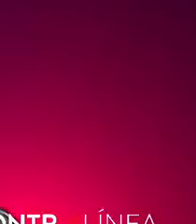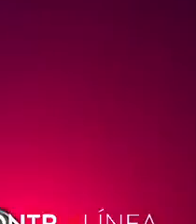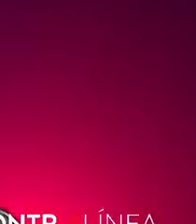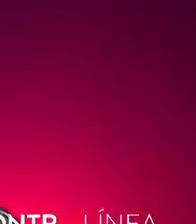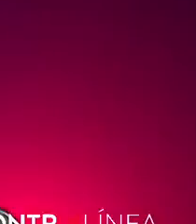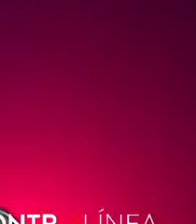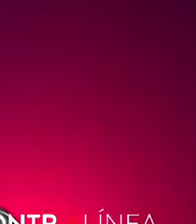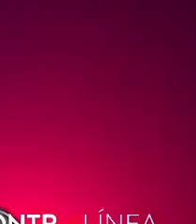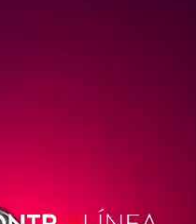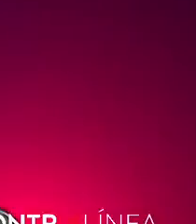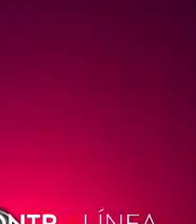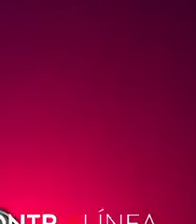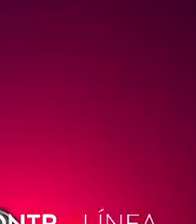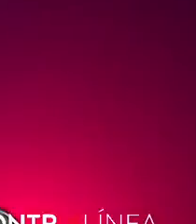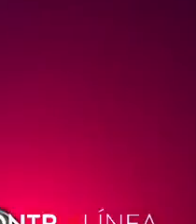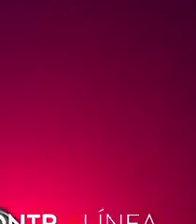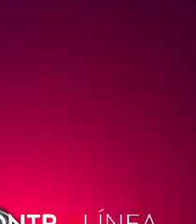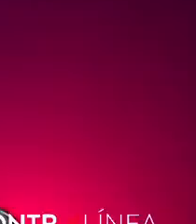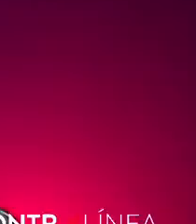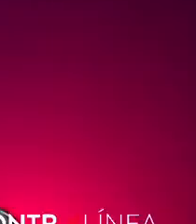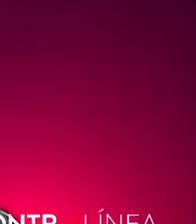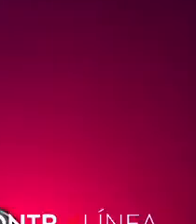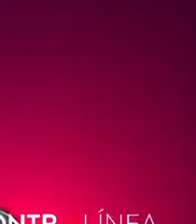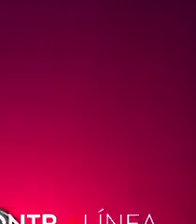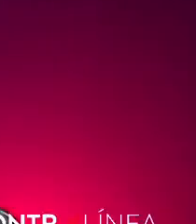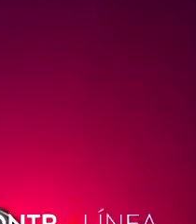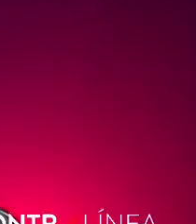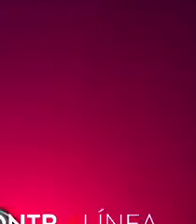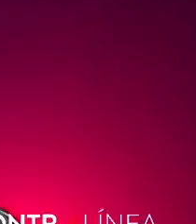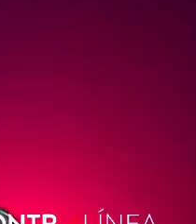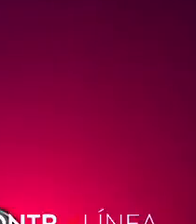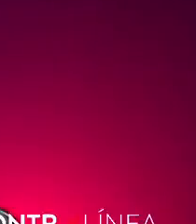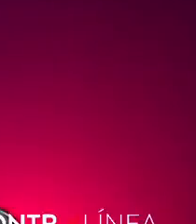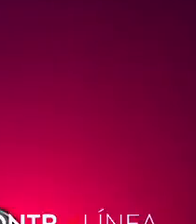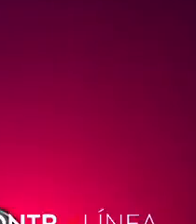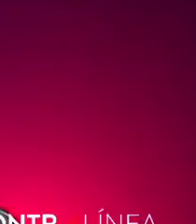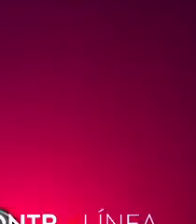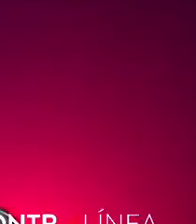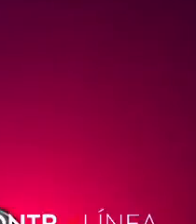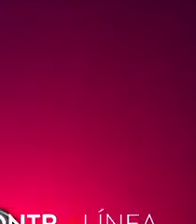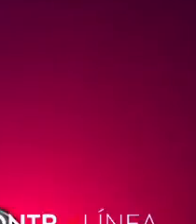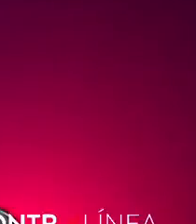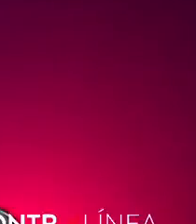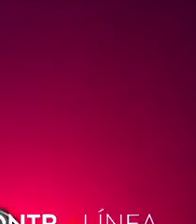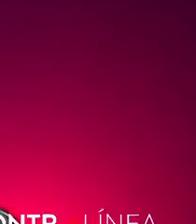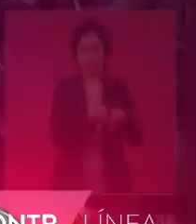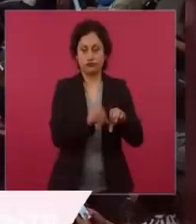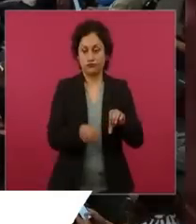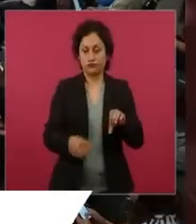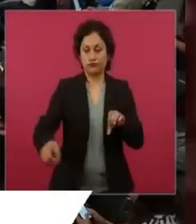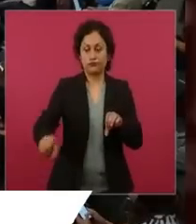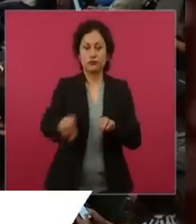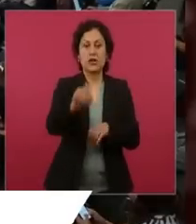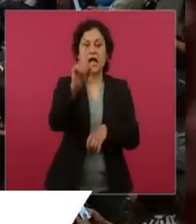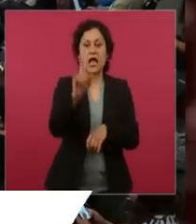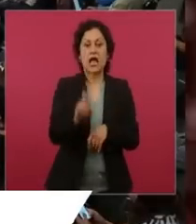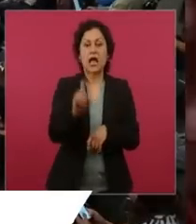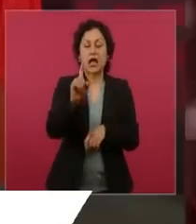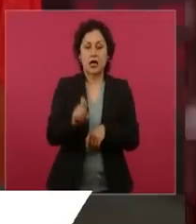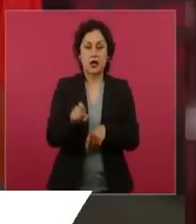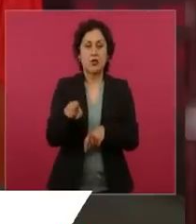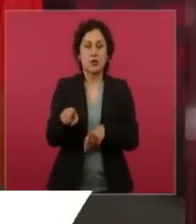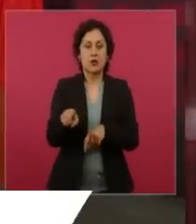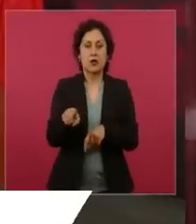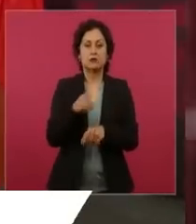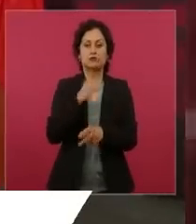llevado a la candidatura alguien también con Guadiana que tampoco tiene una historia precisamente del lado de la izquierda y que pues sí varios